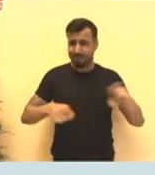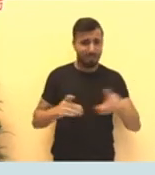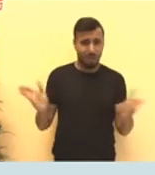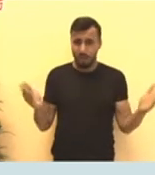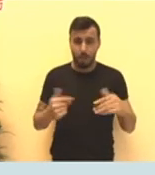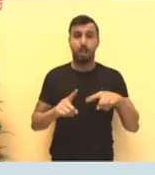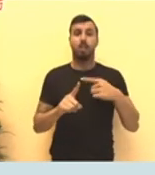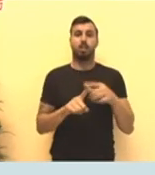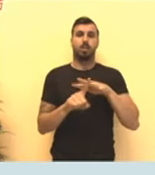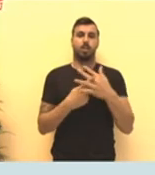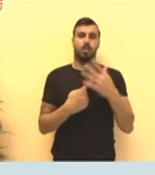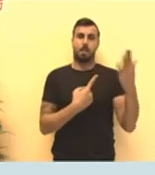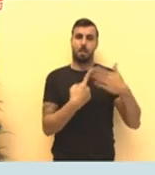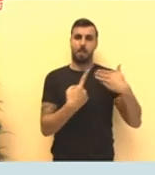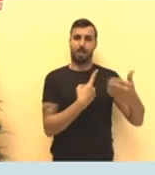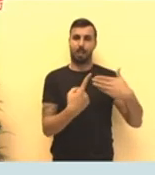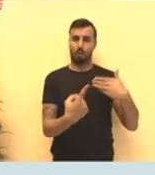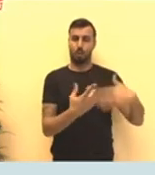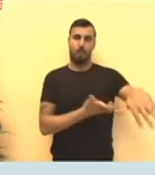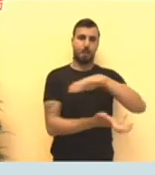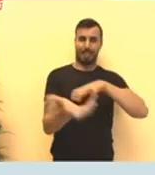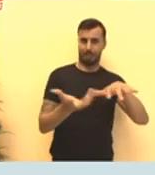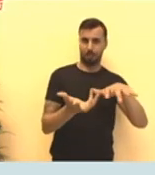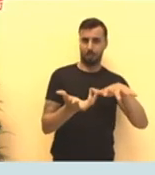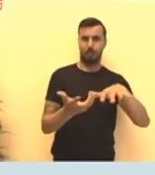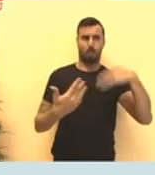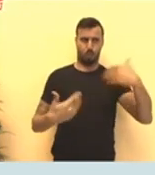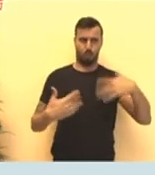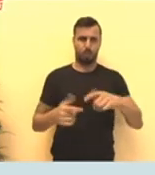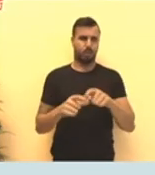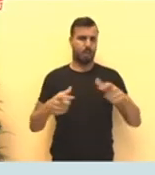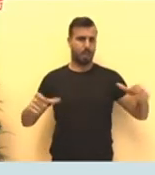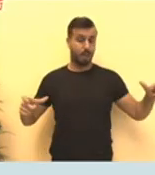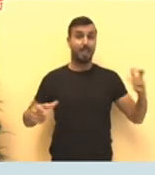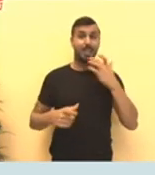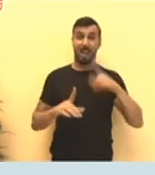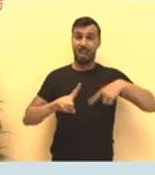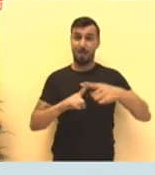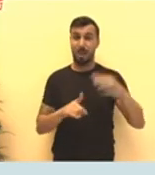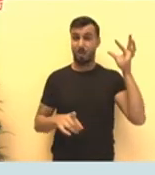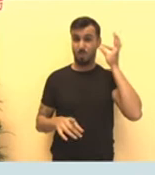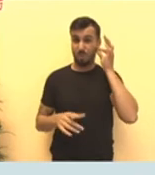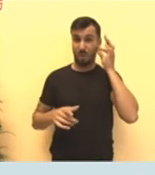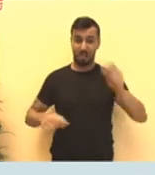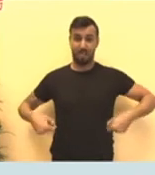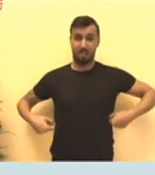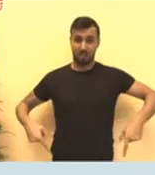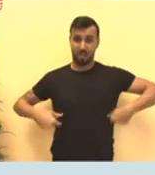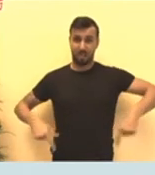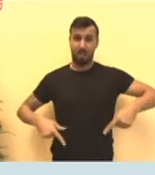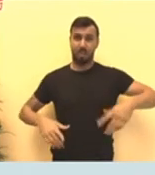y aparte están las situaciones de maltrato, que están a la orden del día. Si ya encima eres mujer y dependiente, ya la